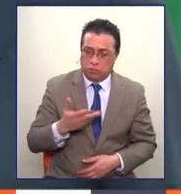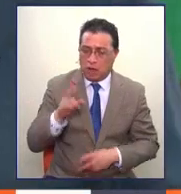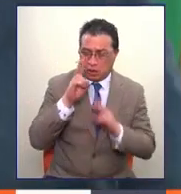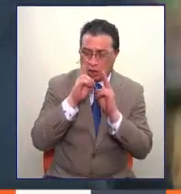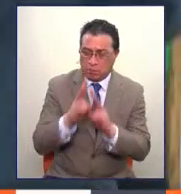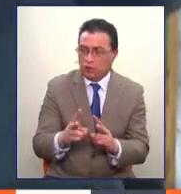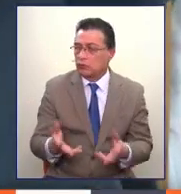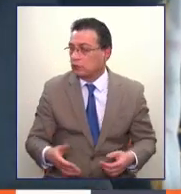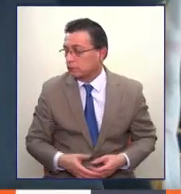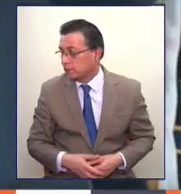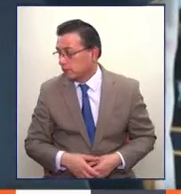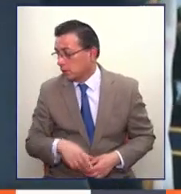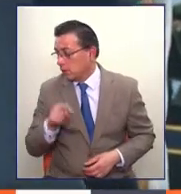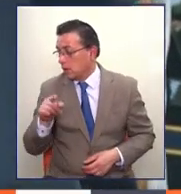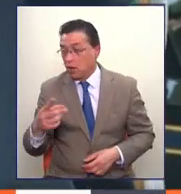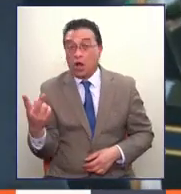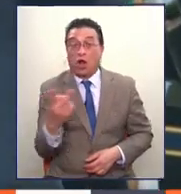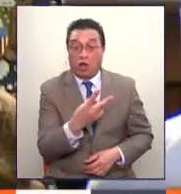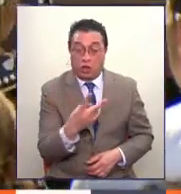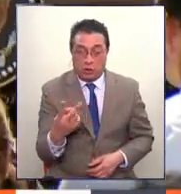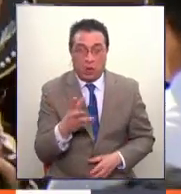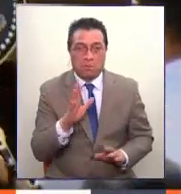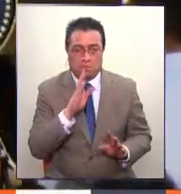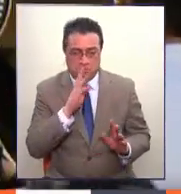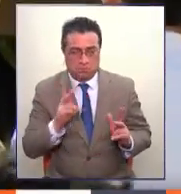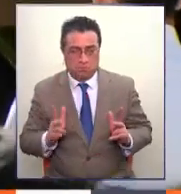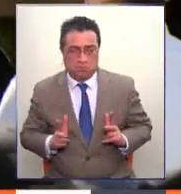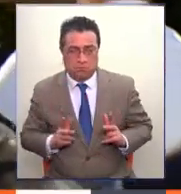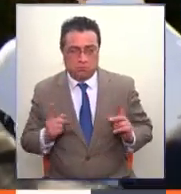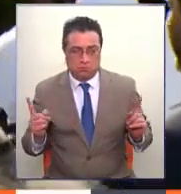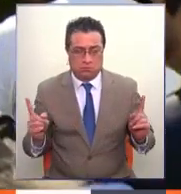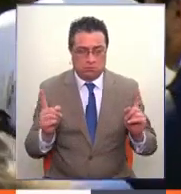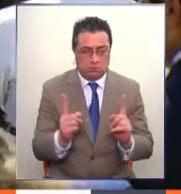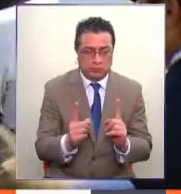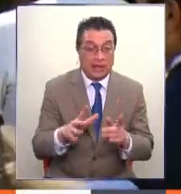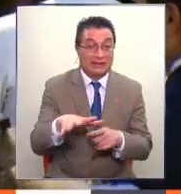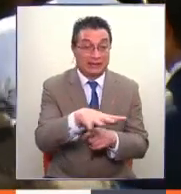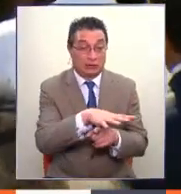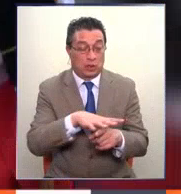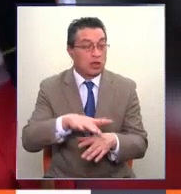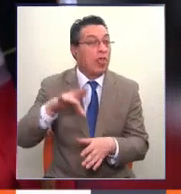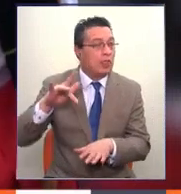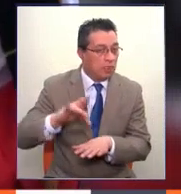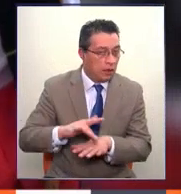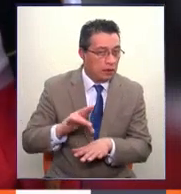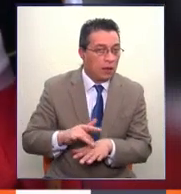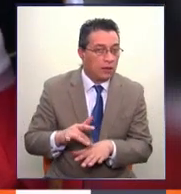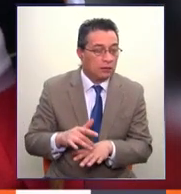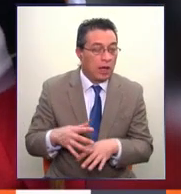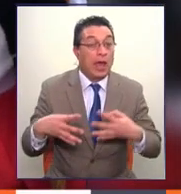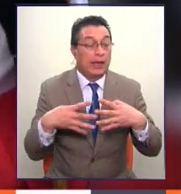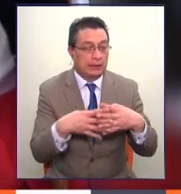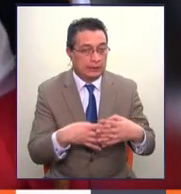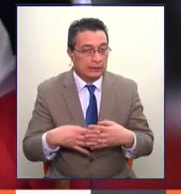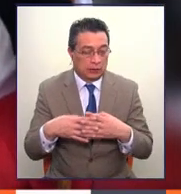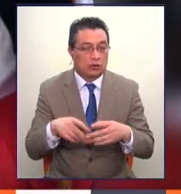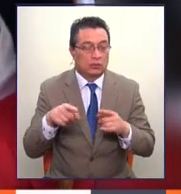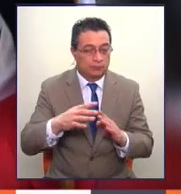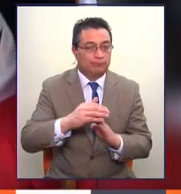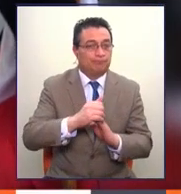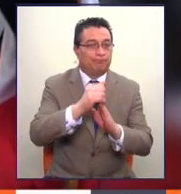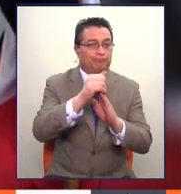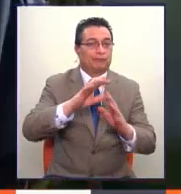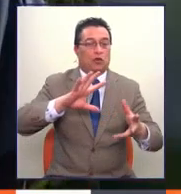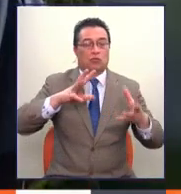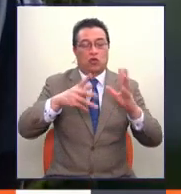respeto. Pragmatismo por parte de ambos mandatarios en medio de un contexto tremendamente complejo. Estados Unidos lidera hoy el listado